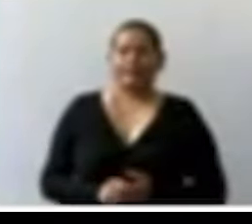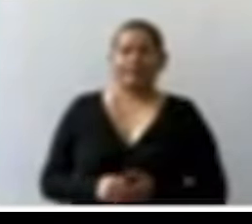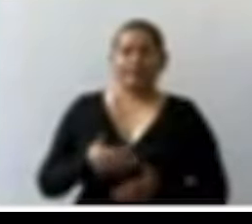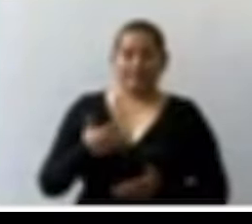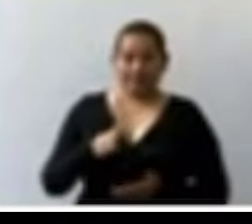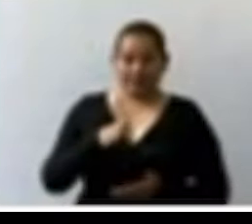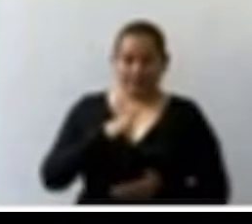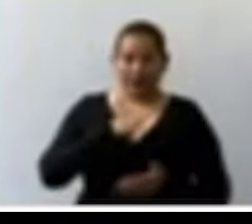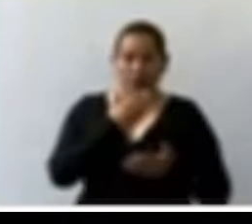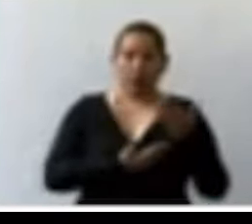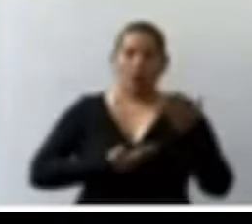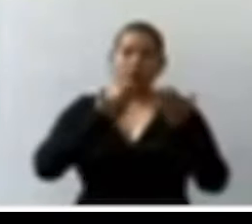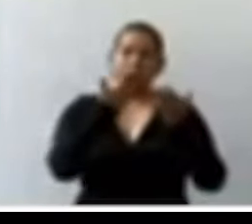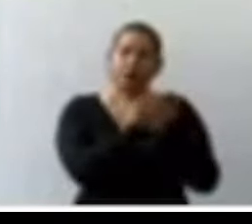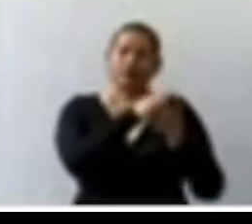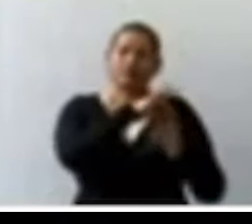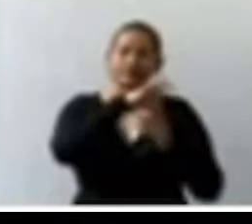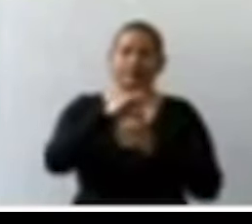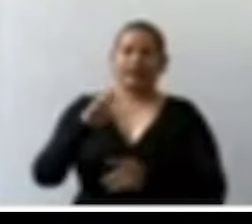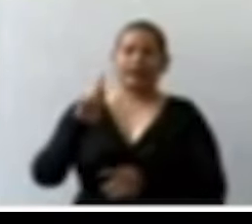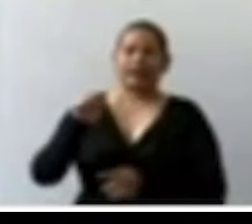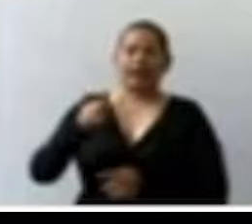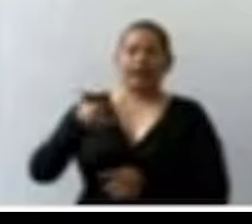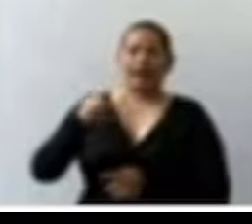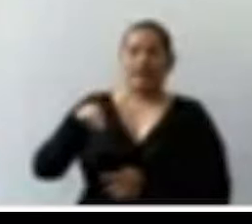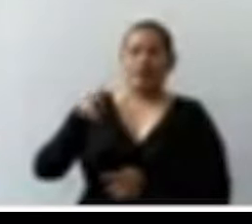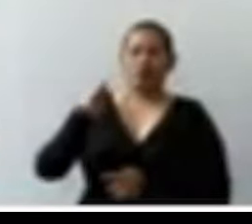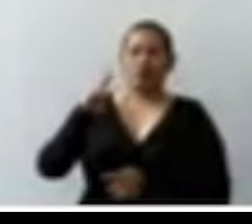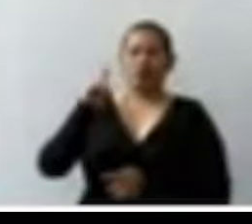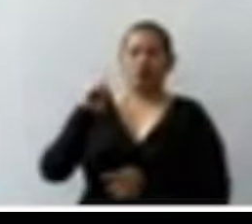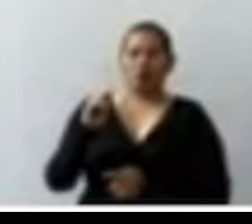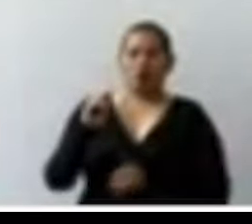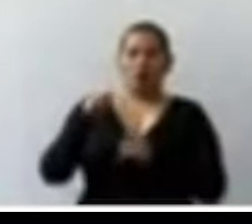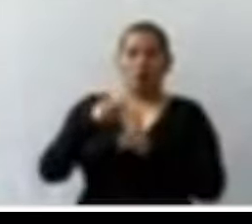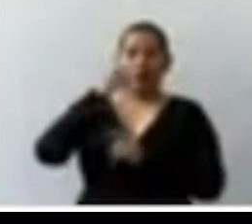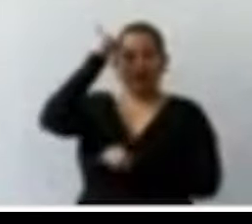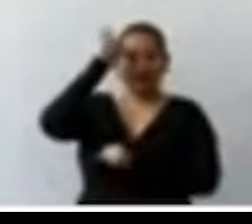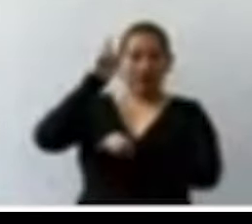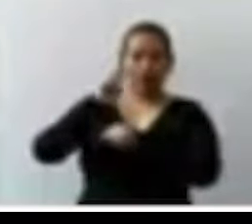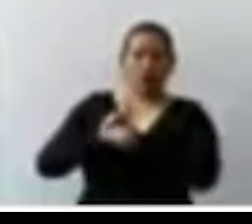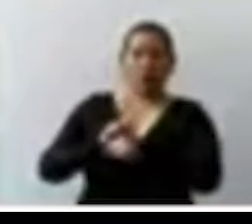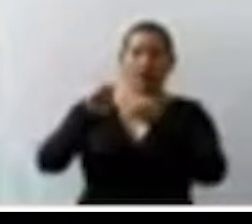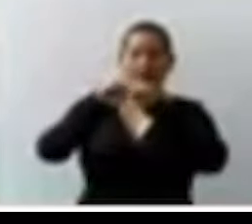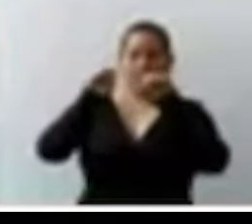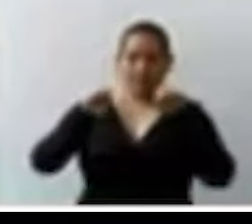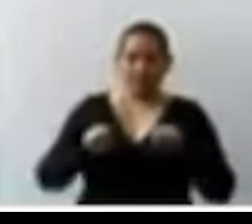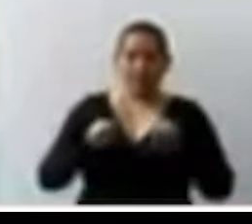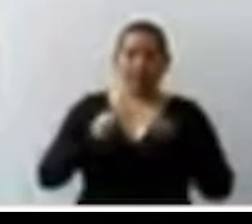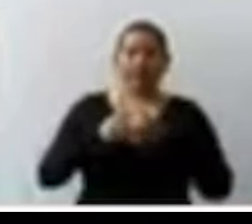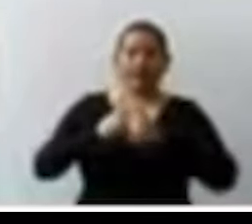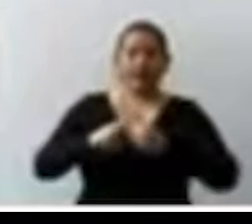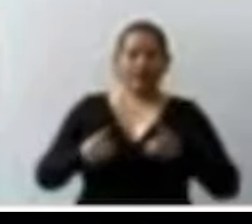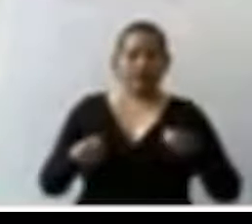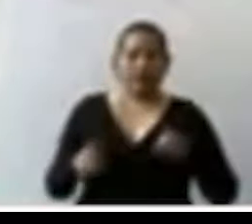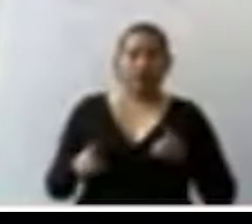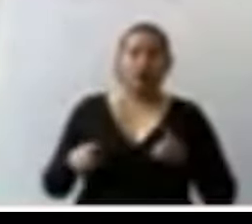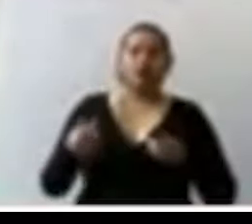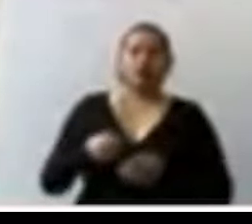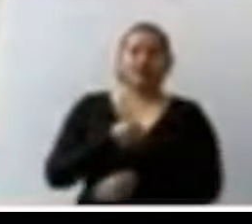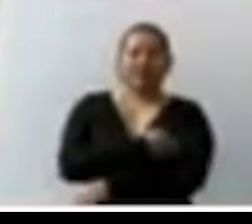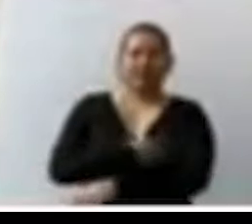voy a proponer a Raimundo Atanasio Luna como director del Sistema para el Desarrollo Integral de la